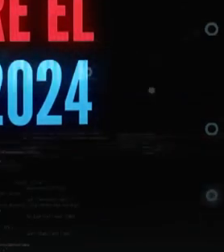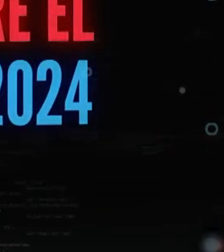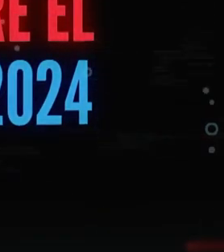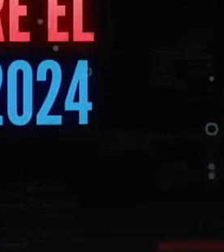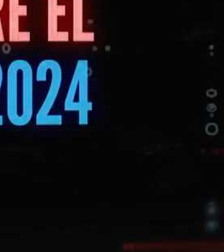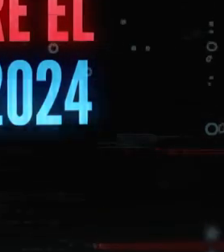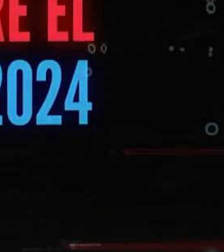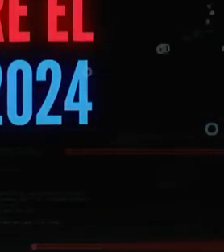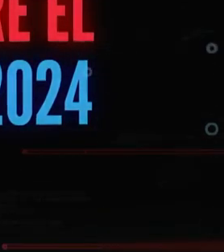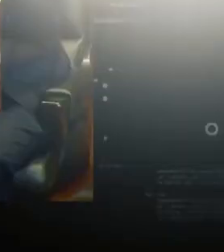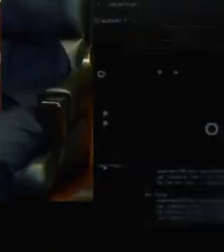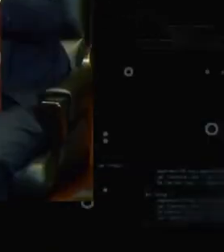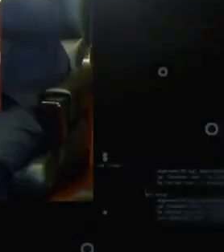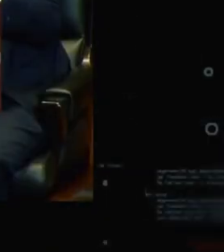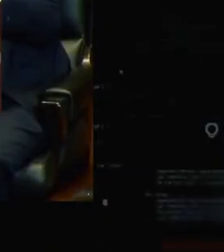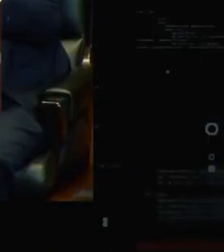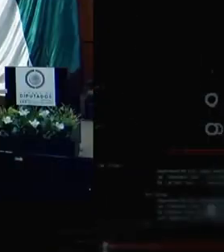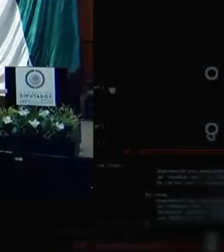presupuesto 2024.